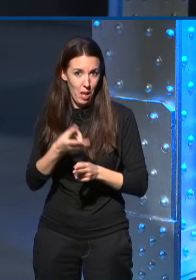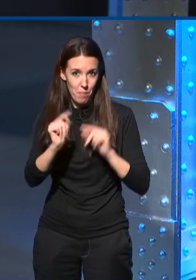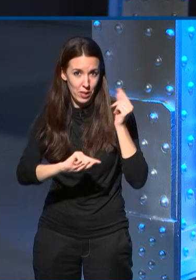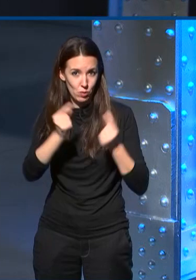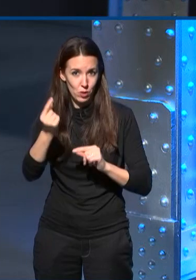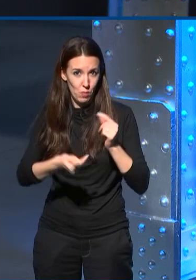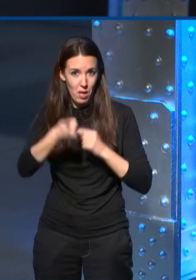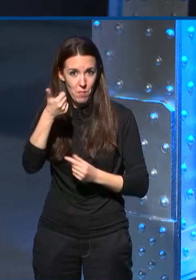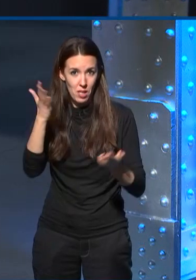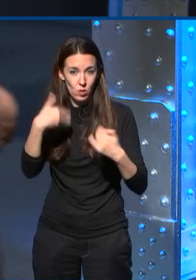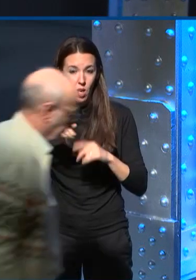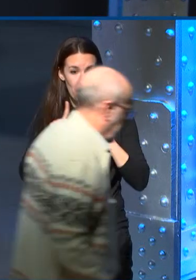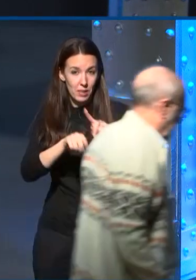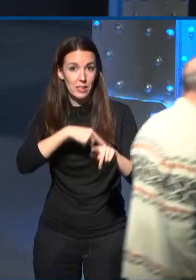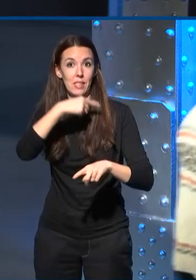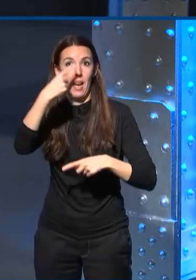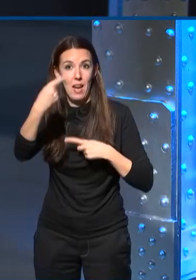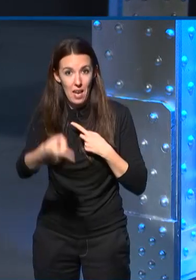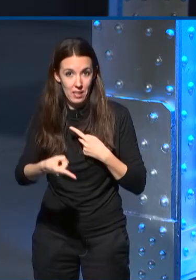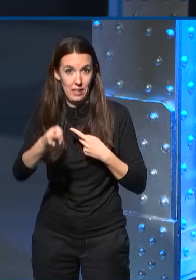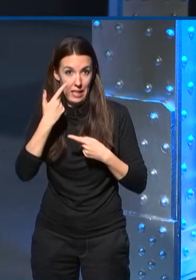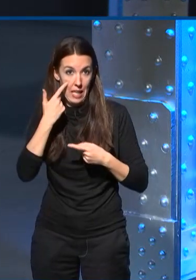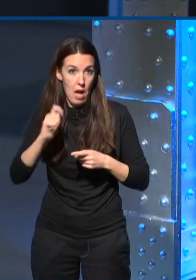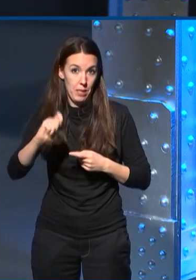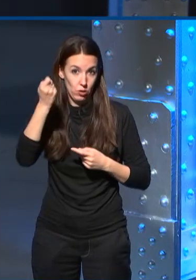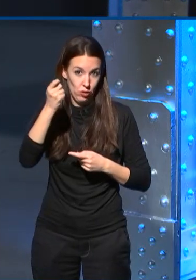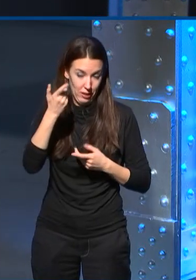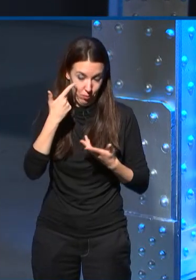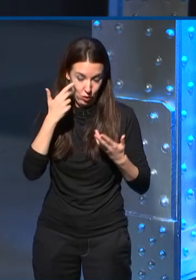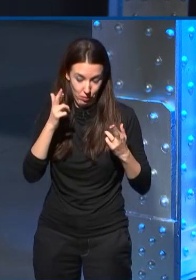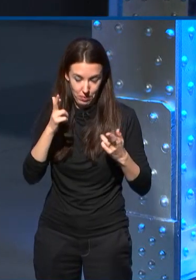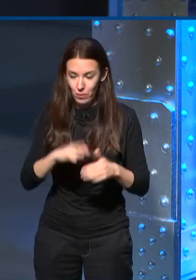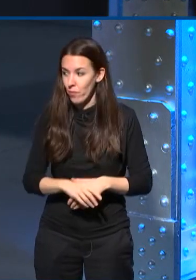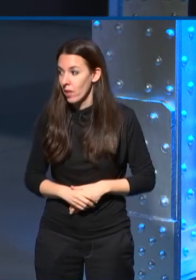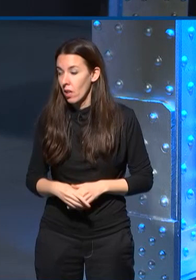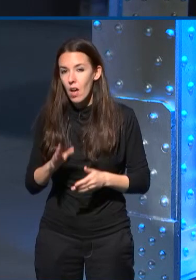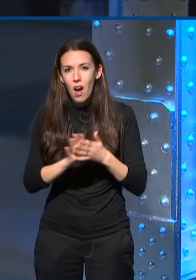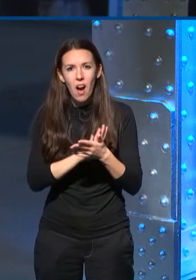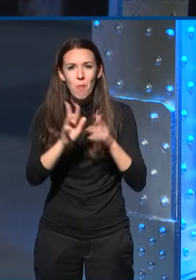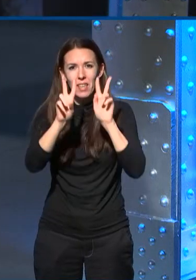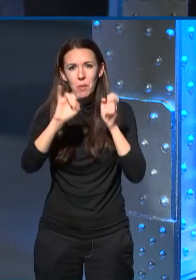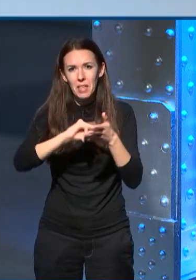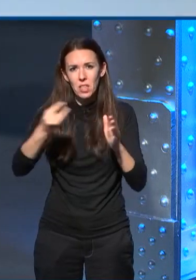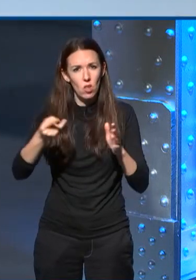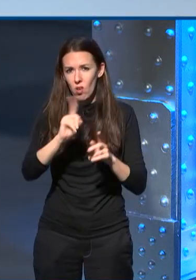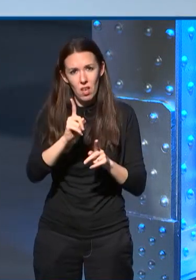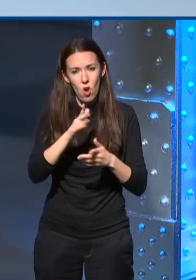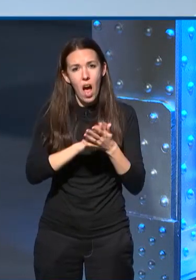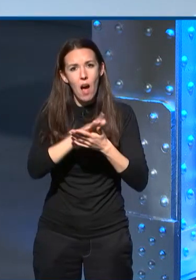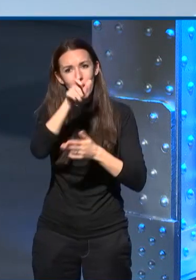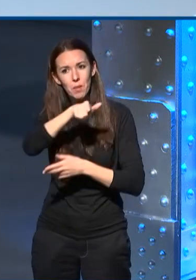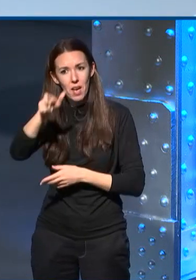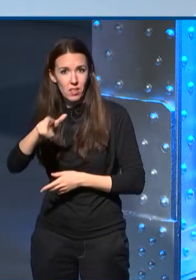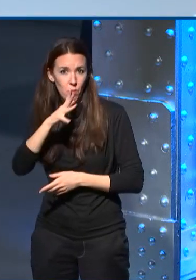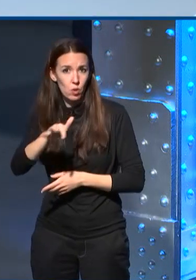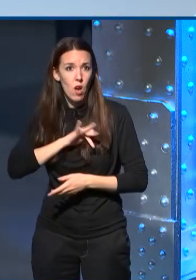A ver si la siguiente yo creo que nos sale. Pues yo no voy a hablar de tecnología, sino de gente, porque me ha tocado hablar